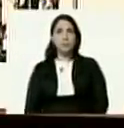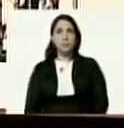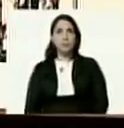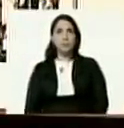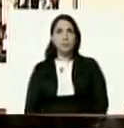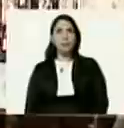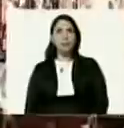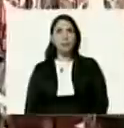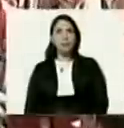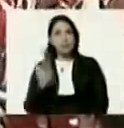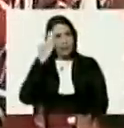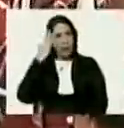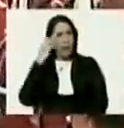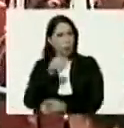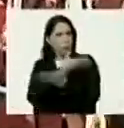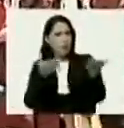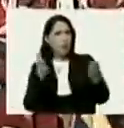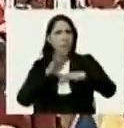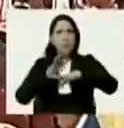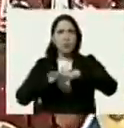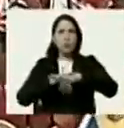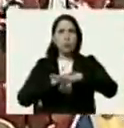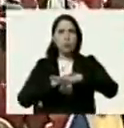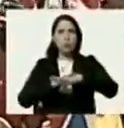sabemos lo que pasó, ¿verdad?